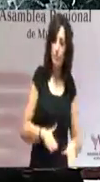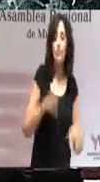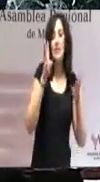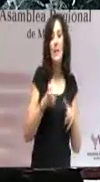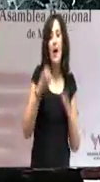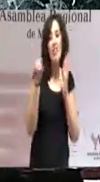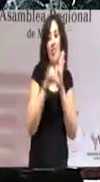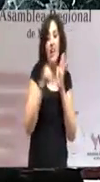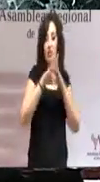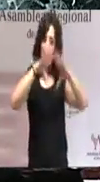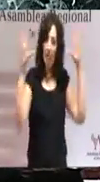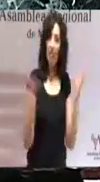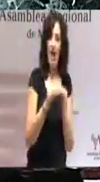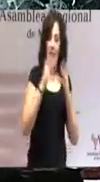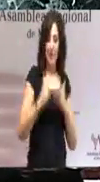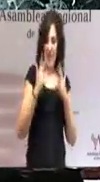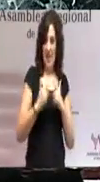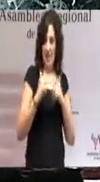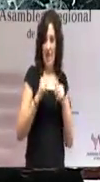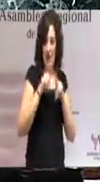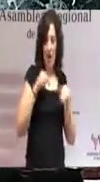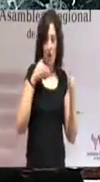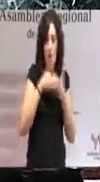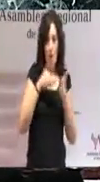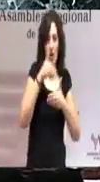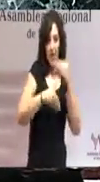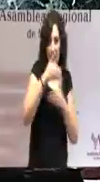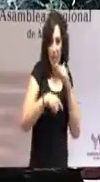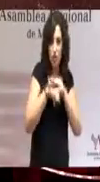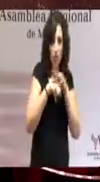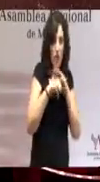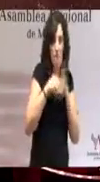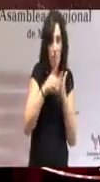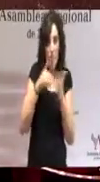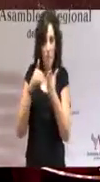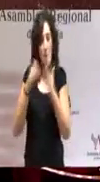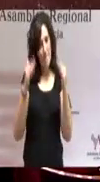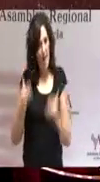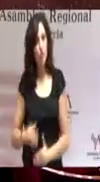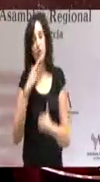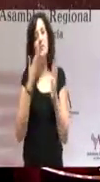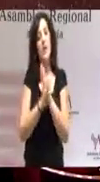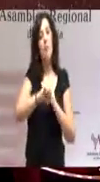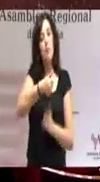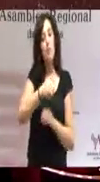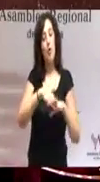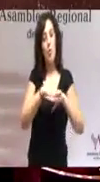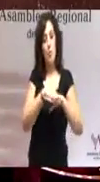de simplificación administrativa aprobado por el Gobierno de la Comunidad Autónoma de la Región de Murcia.